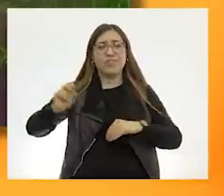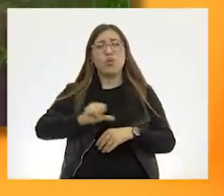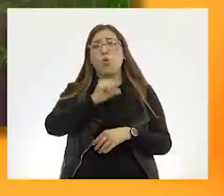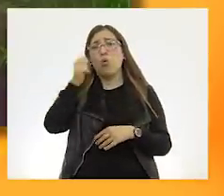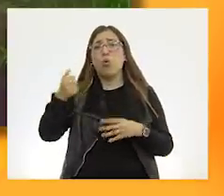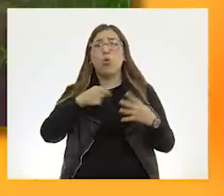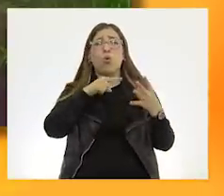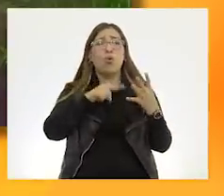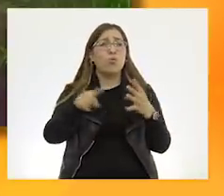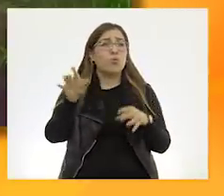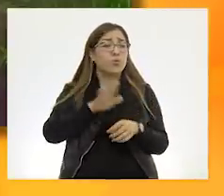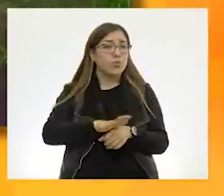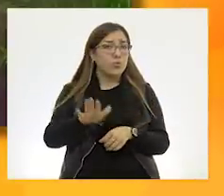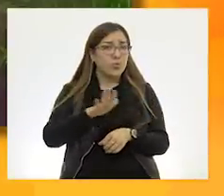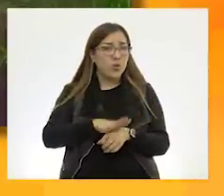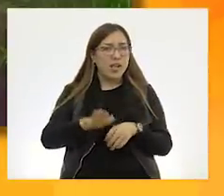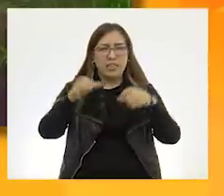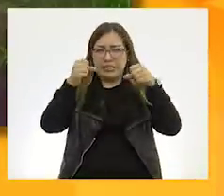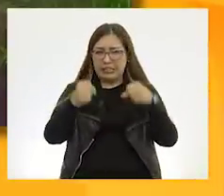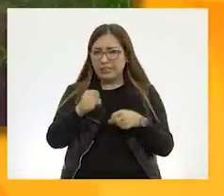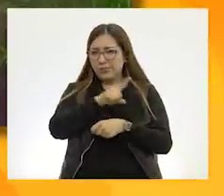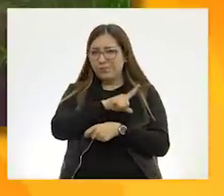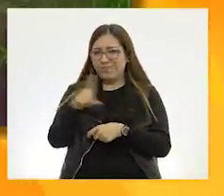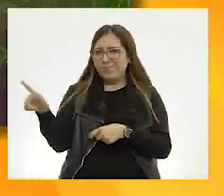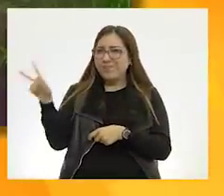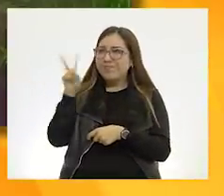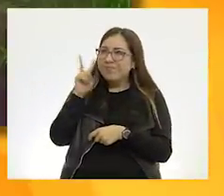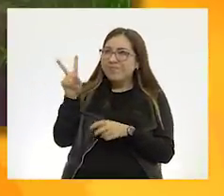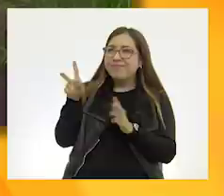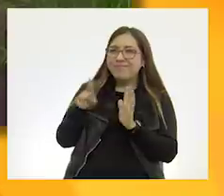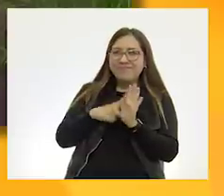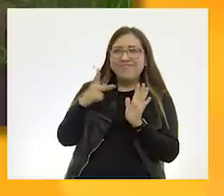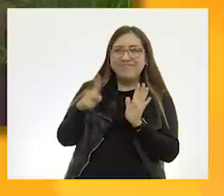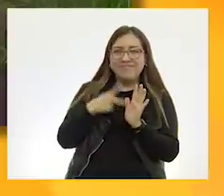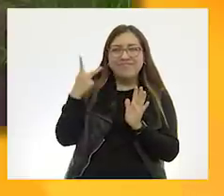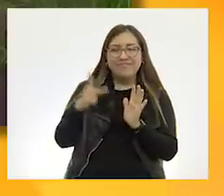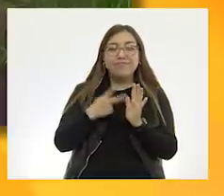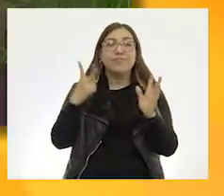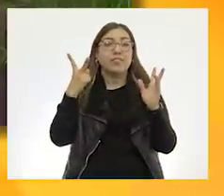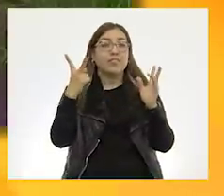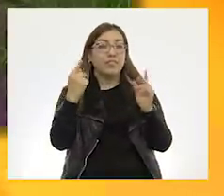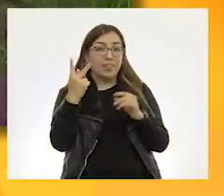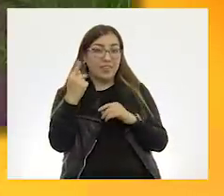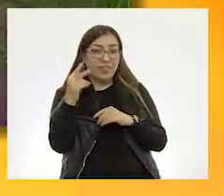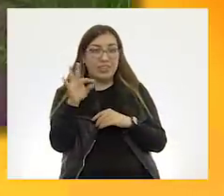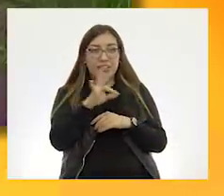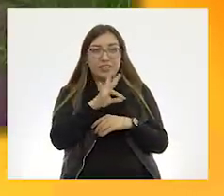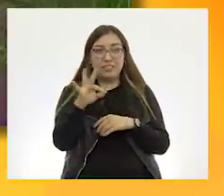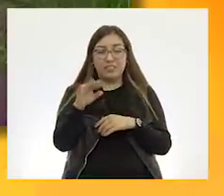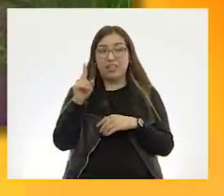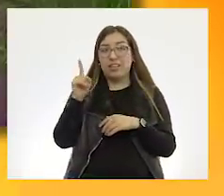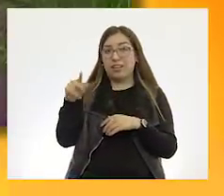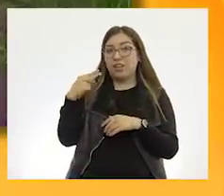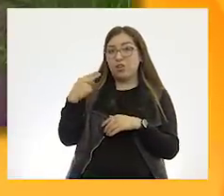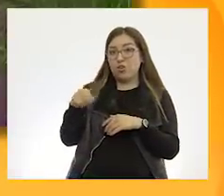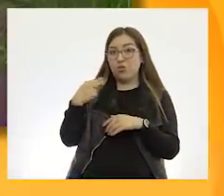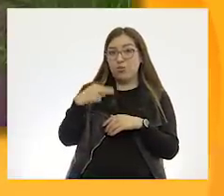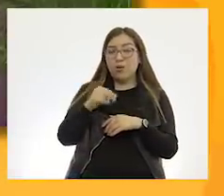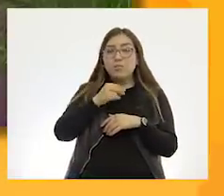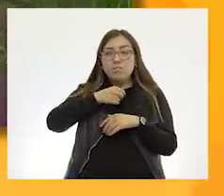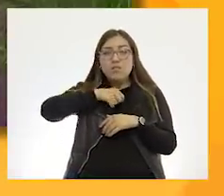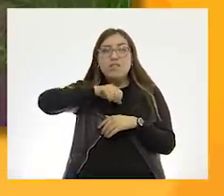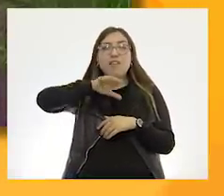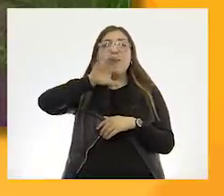más, que seguramente les han visto en la televisión, que se llaman títeres bocones, o